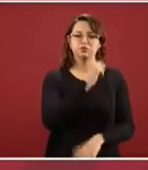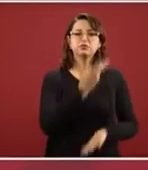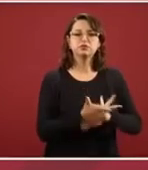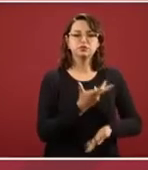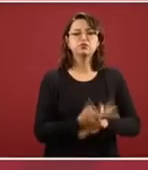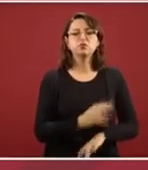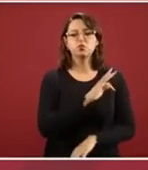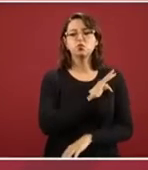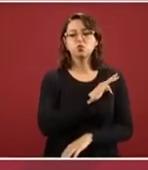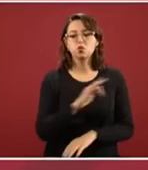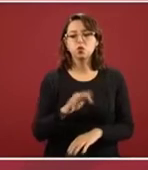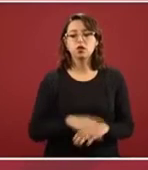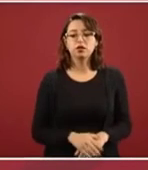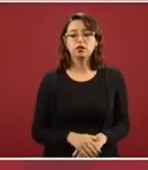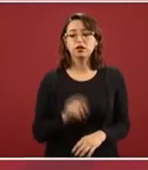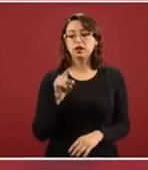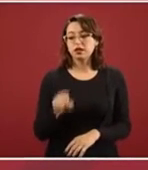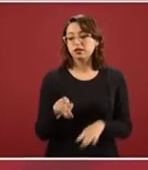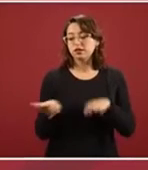si actuaba solo,